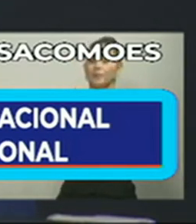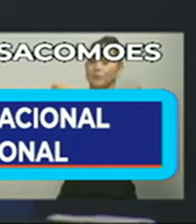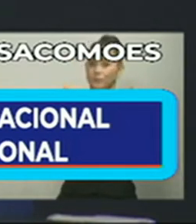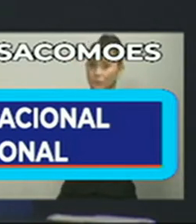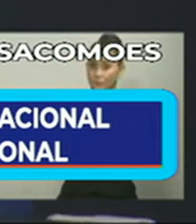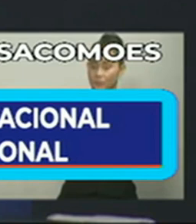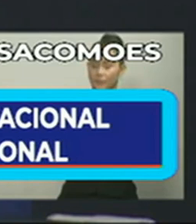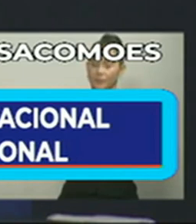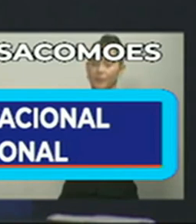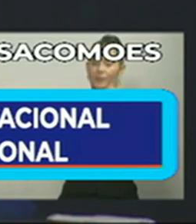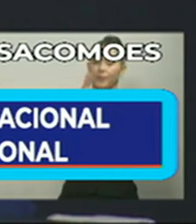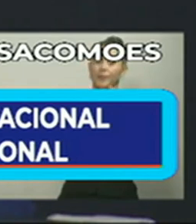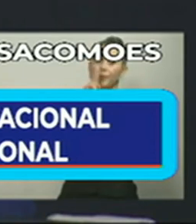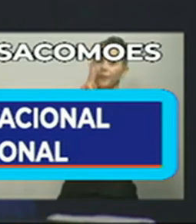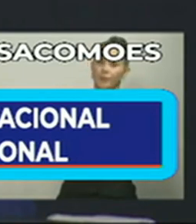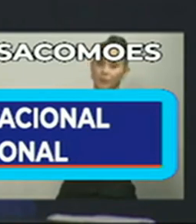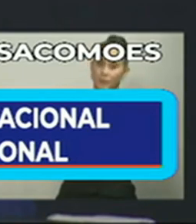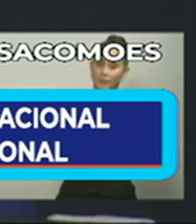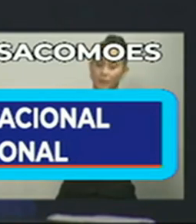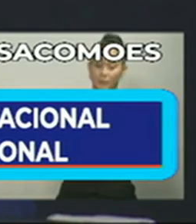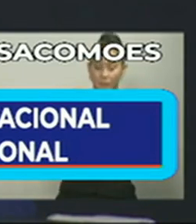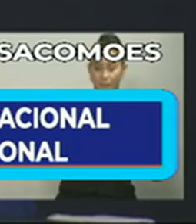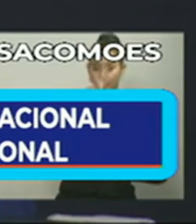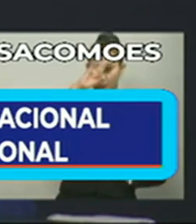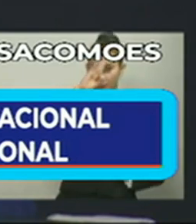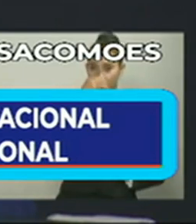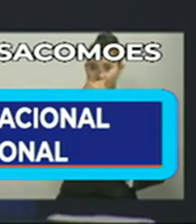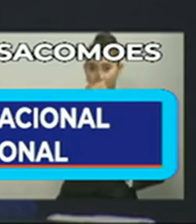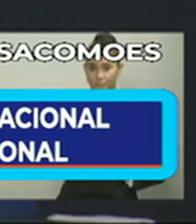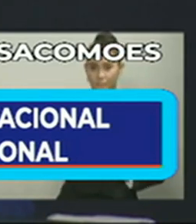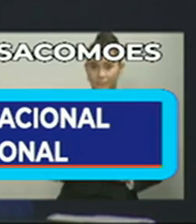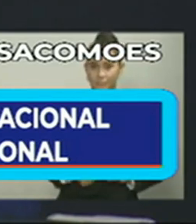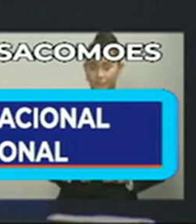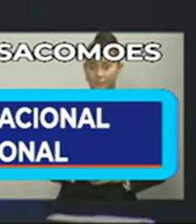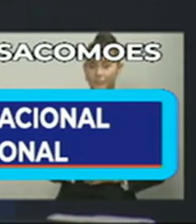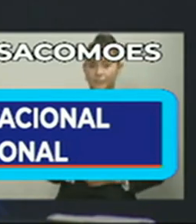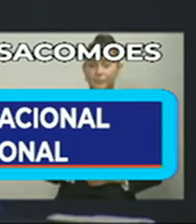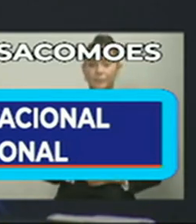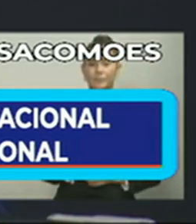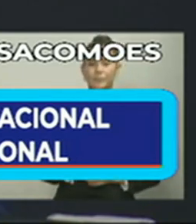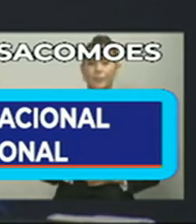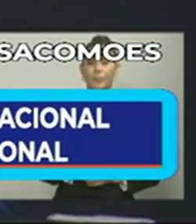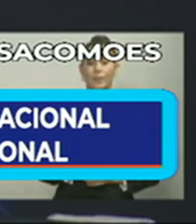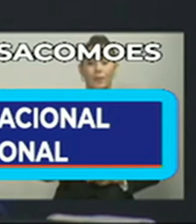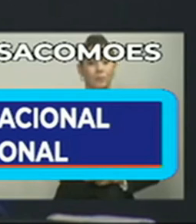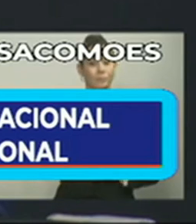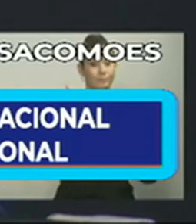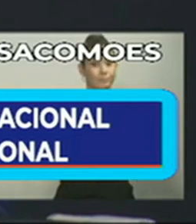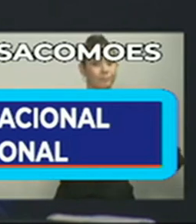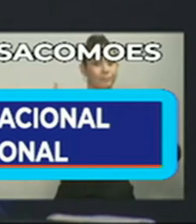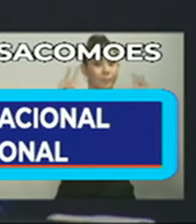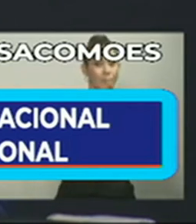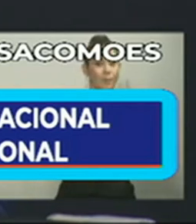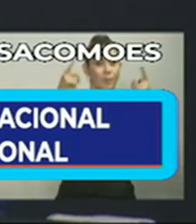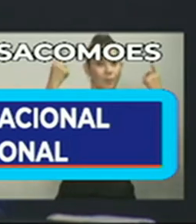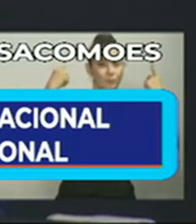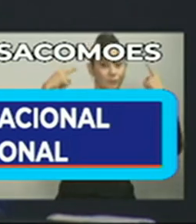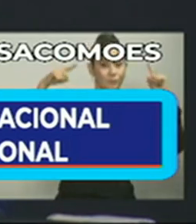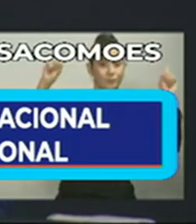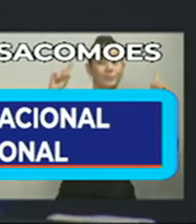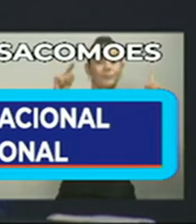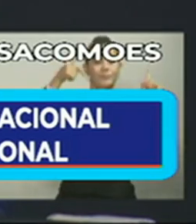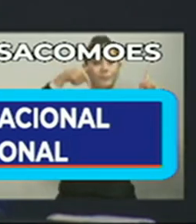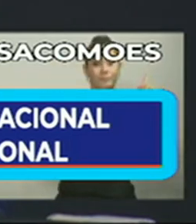y la Policía Nacional de la República Dominicana, que valoramos como un gran logro para